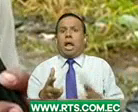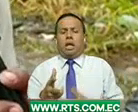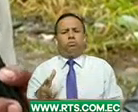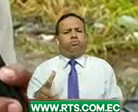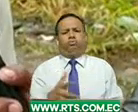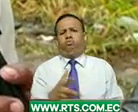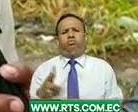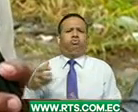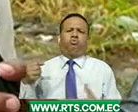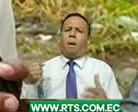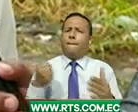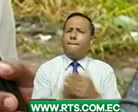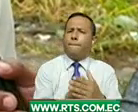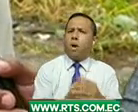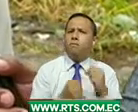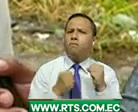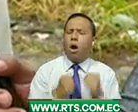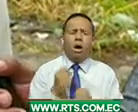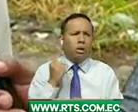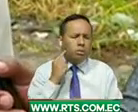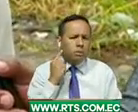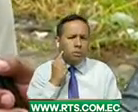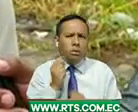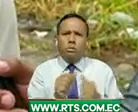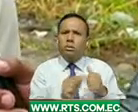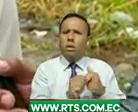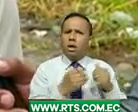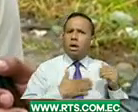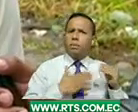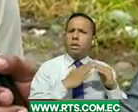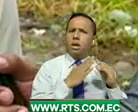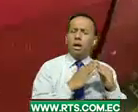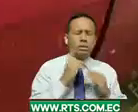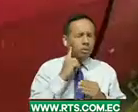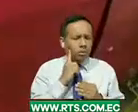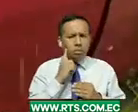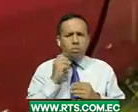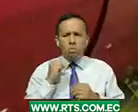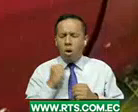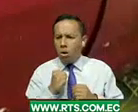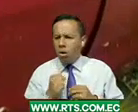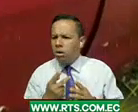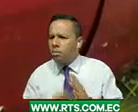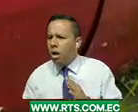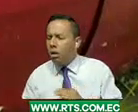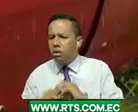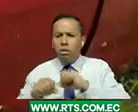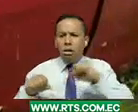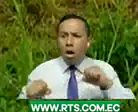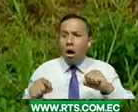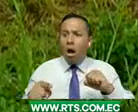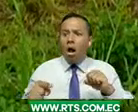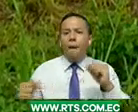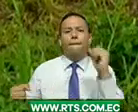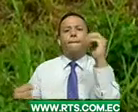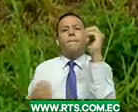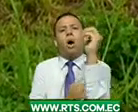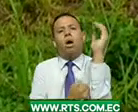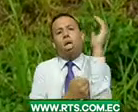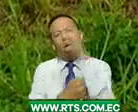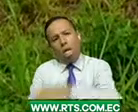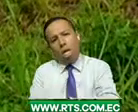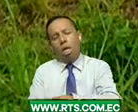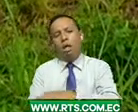la ahí al ladito nomás. Cuando yo salí, cada del poste ya estaba encima del vehículo. ¿Se tiene identificado quiénes fueron las personas que